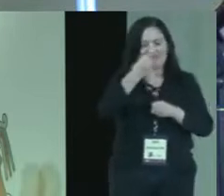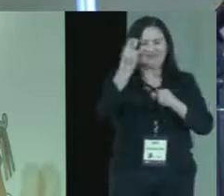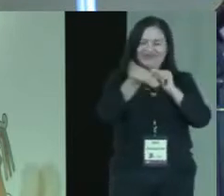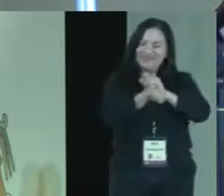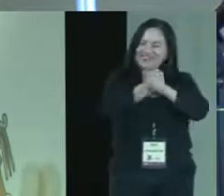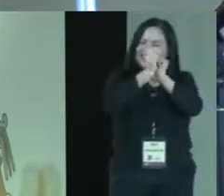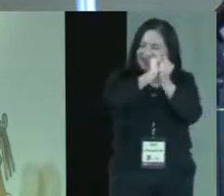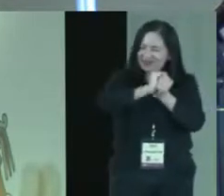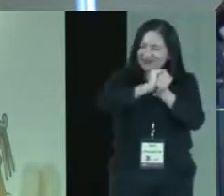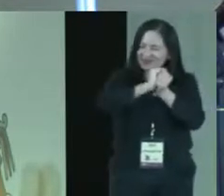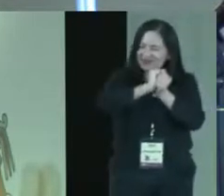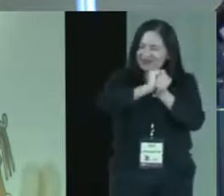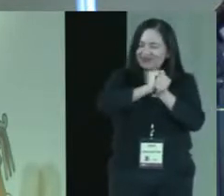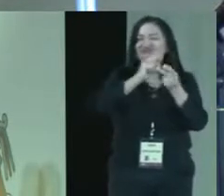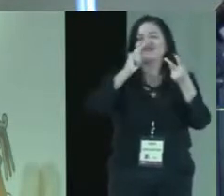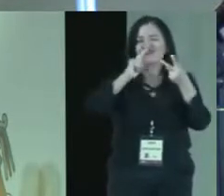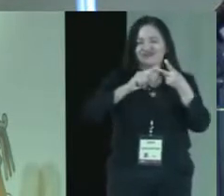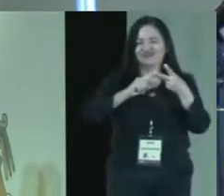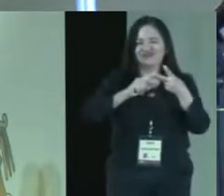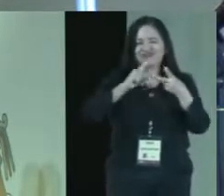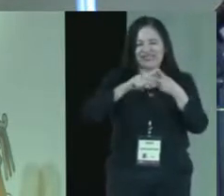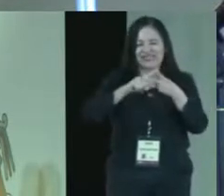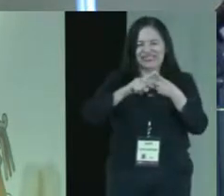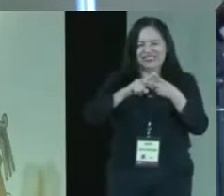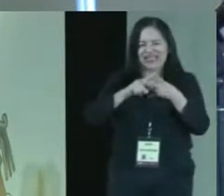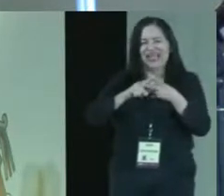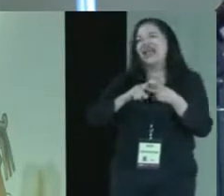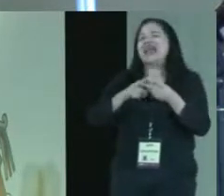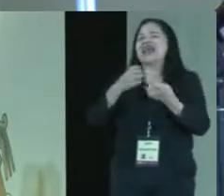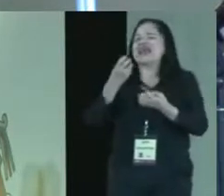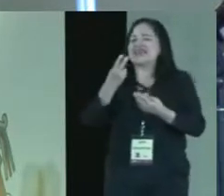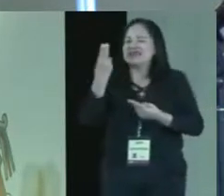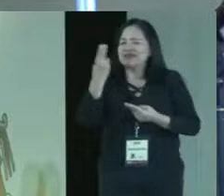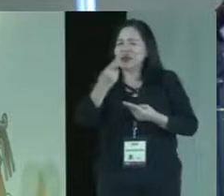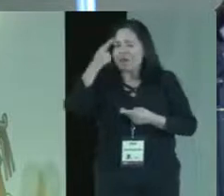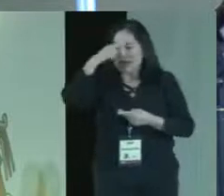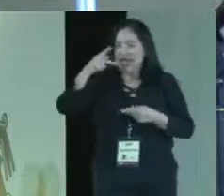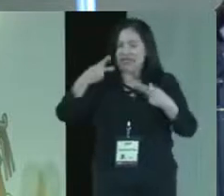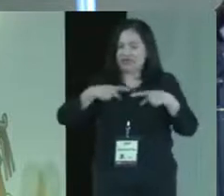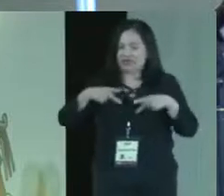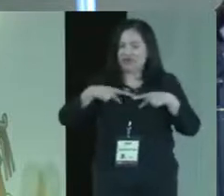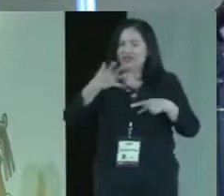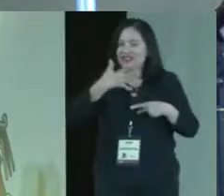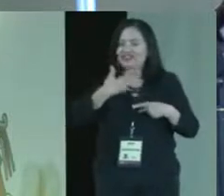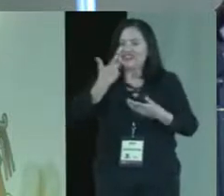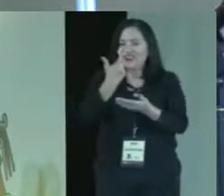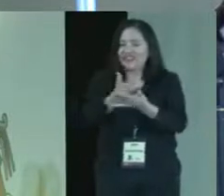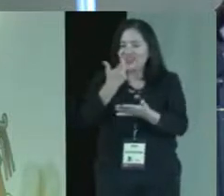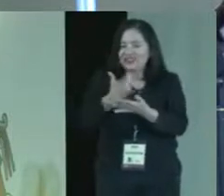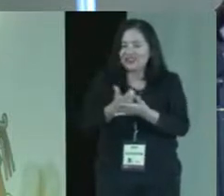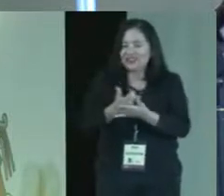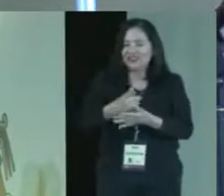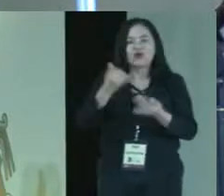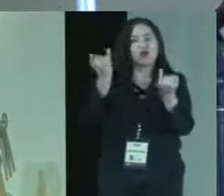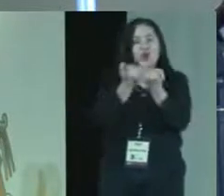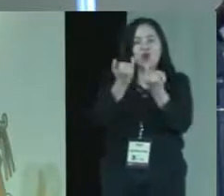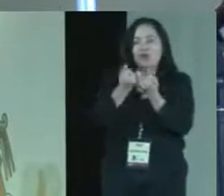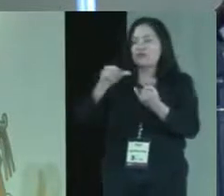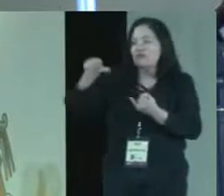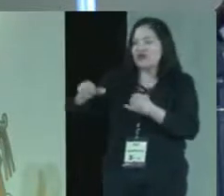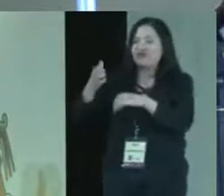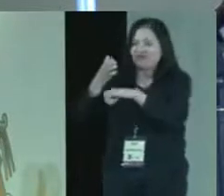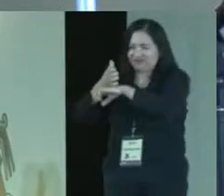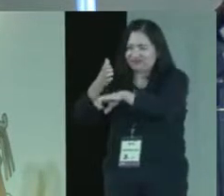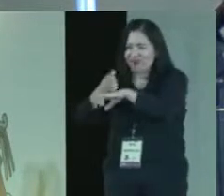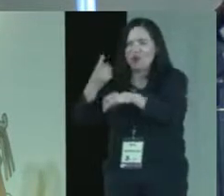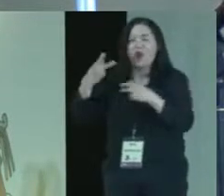desarrollo sostenible, es decir, una estrategia que combine la recuperación económica con la superación del estado vigente, con